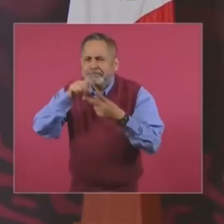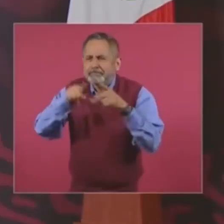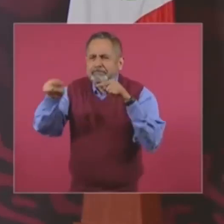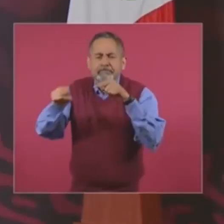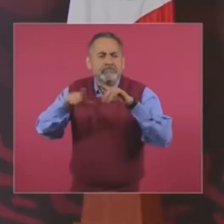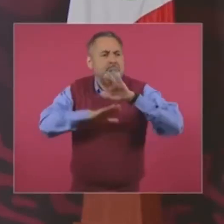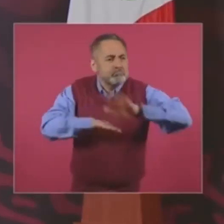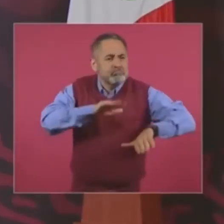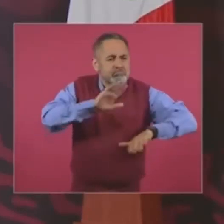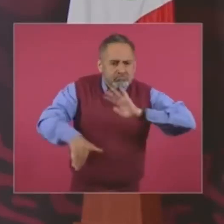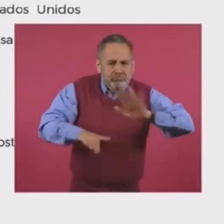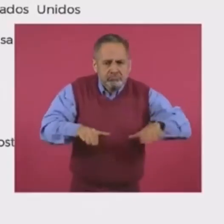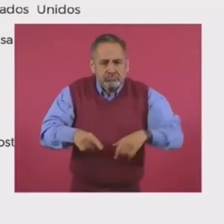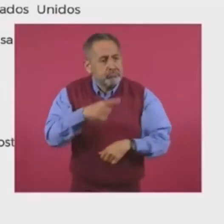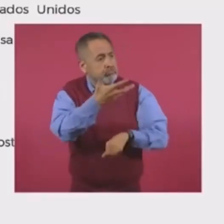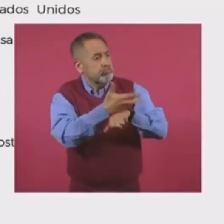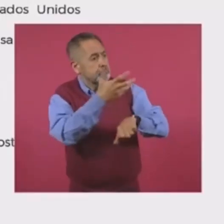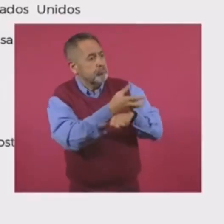inocentes.